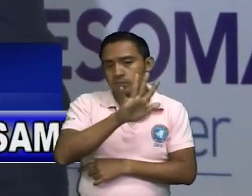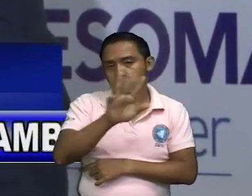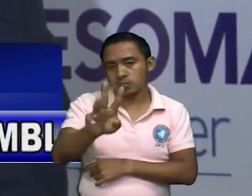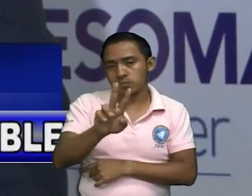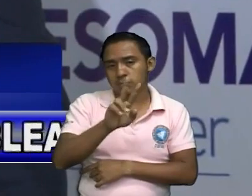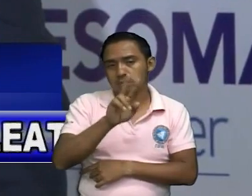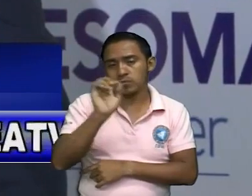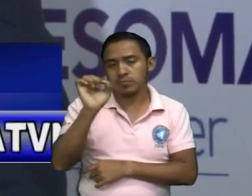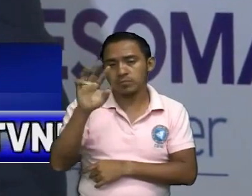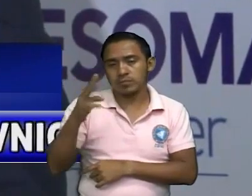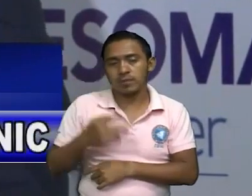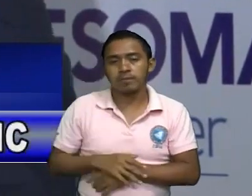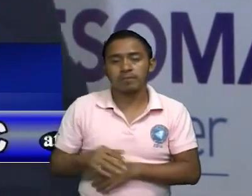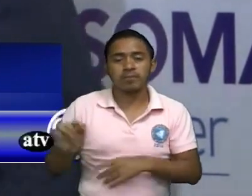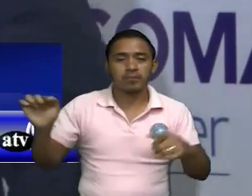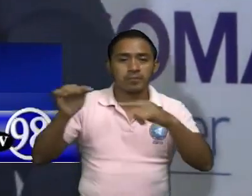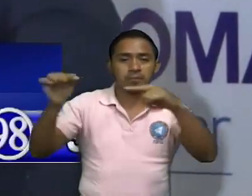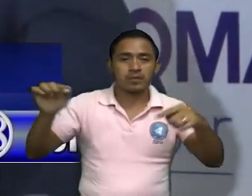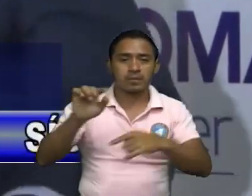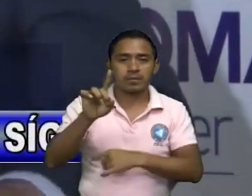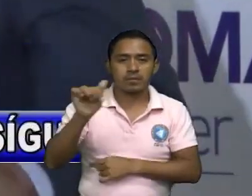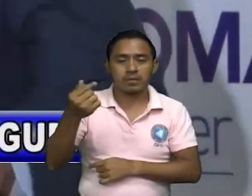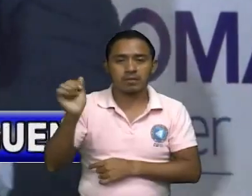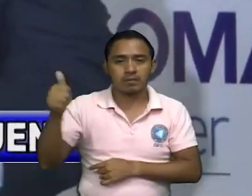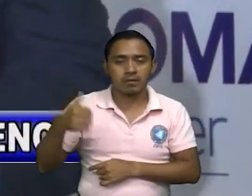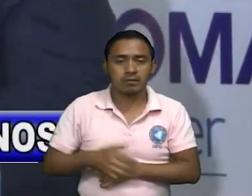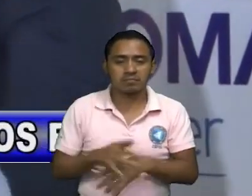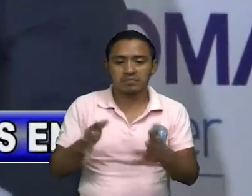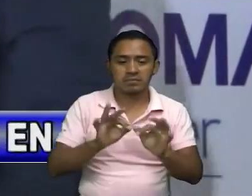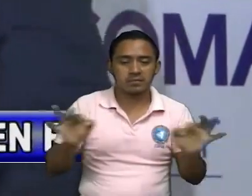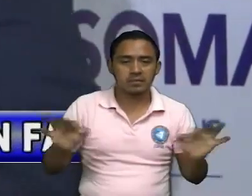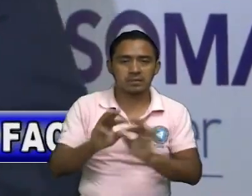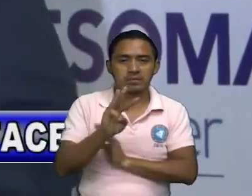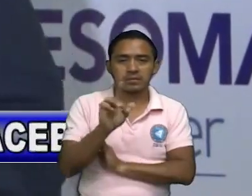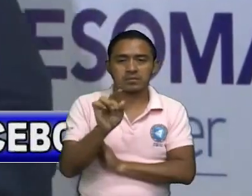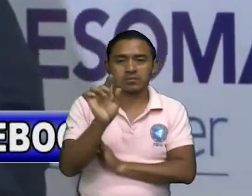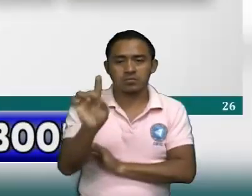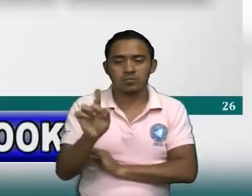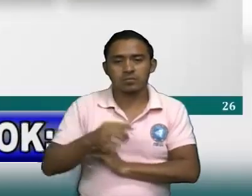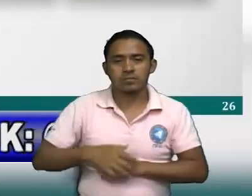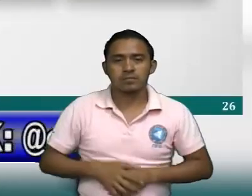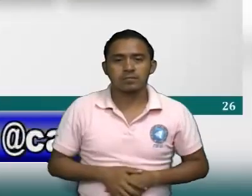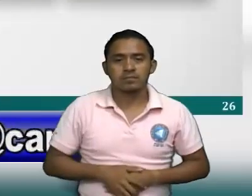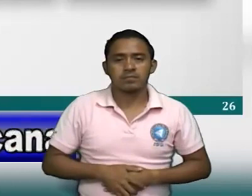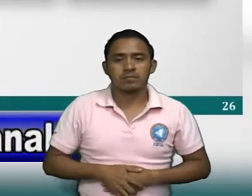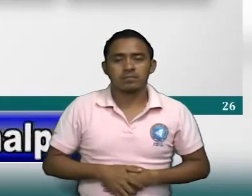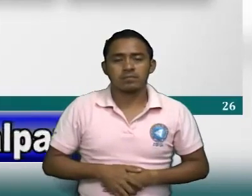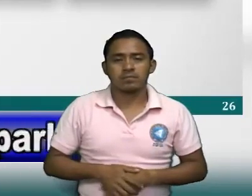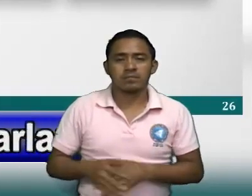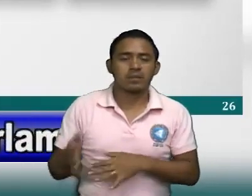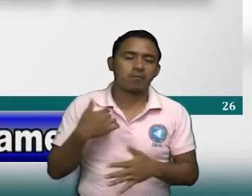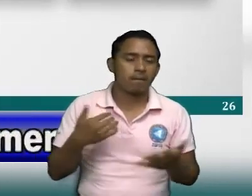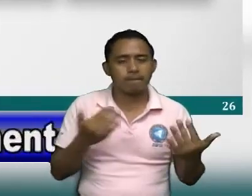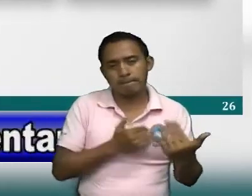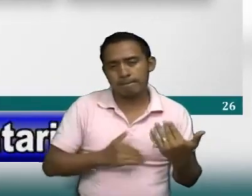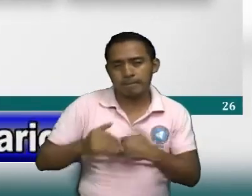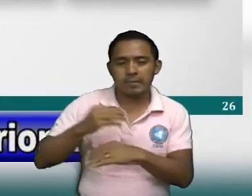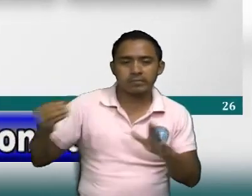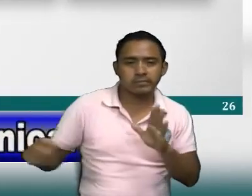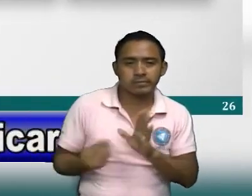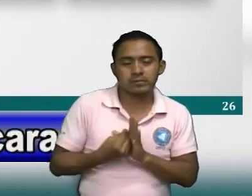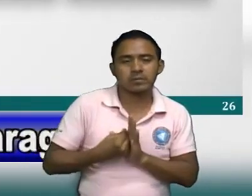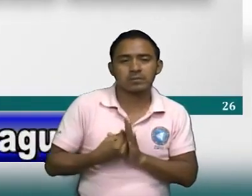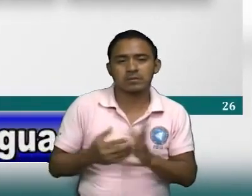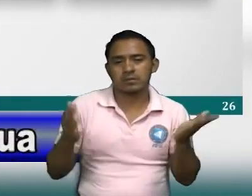de la oposición 16.6, con ninguno 31.1. Tendría más acceso a